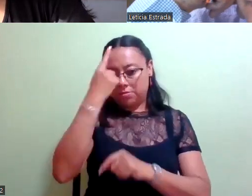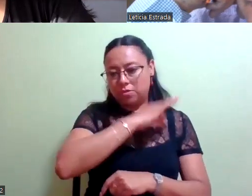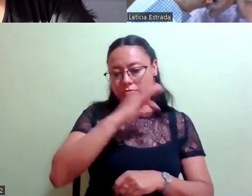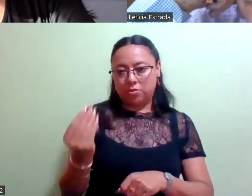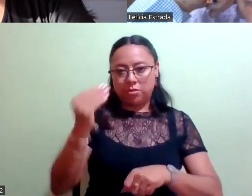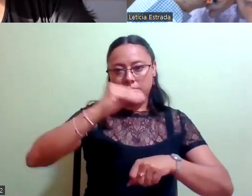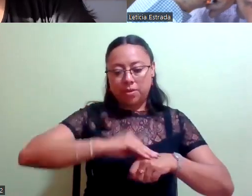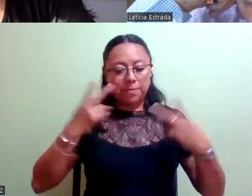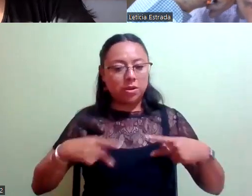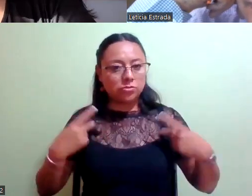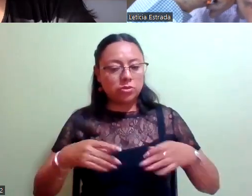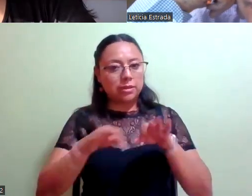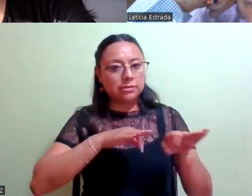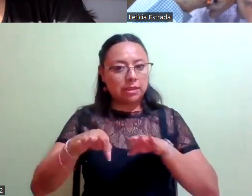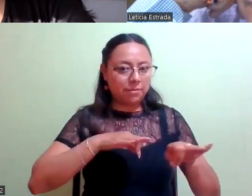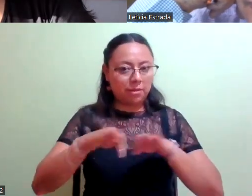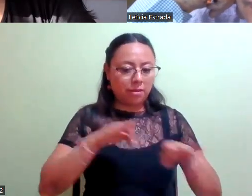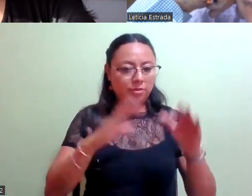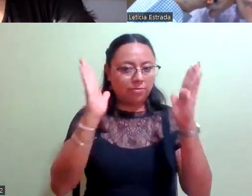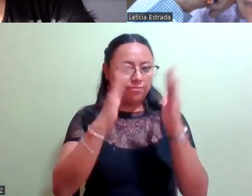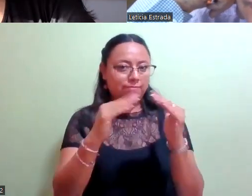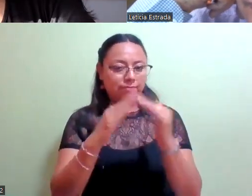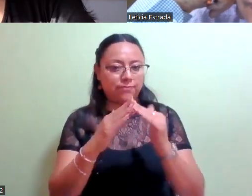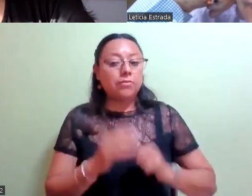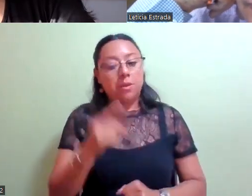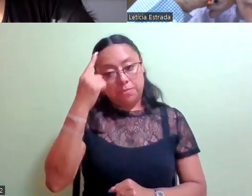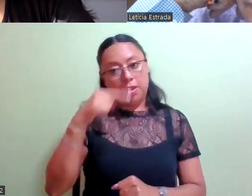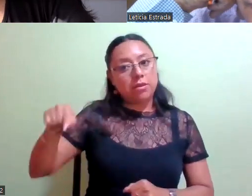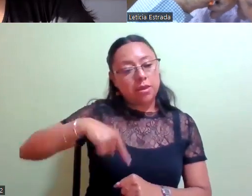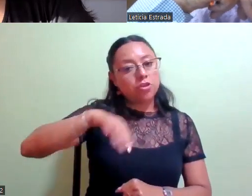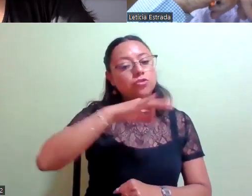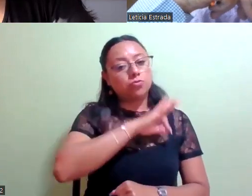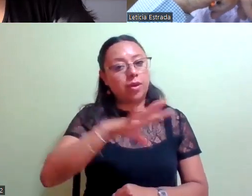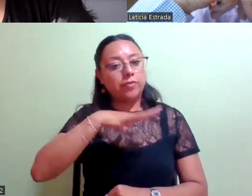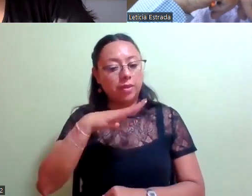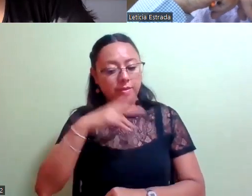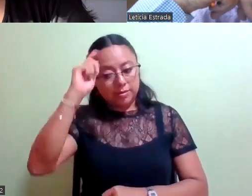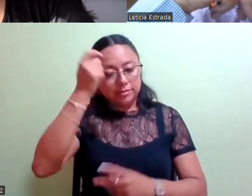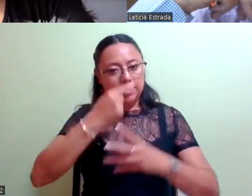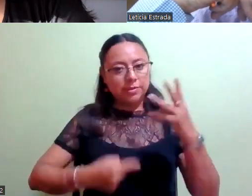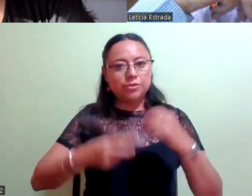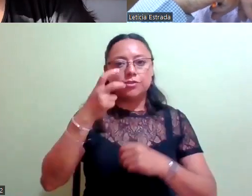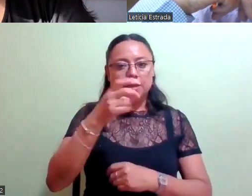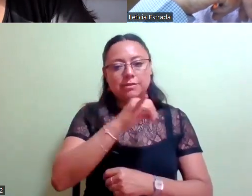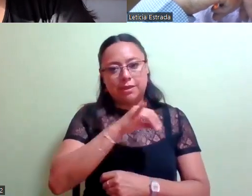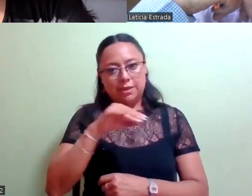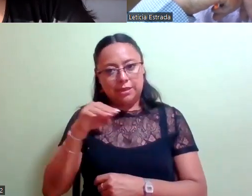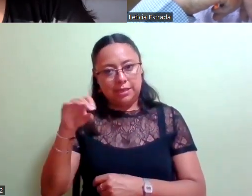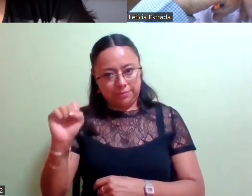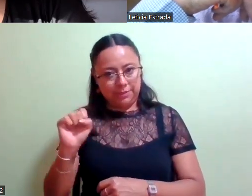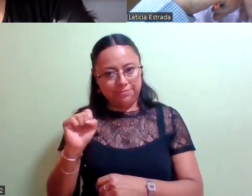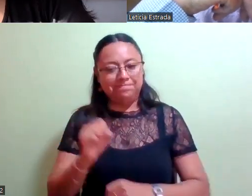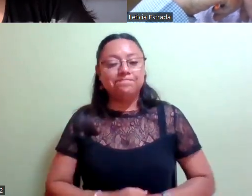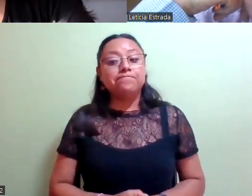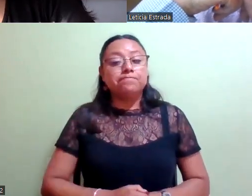las personas trabajadoras del hogar a gozar de los servicios que brinda dicho seguro social. Considerar